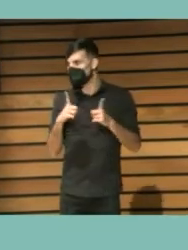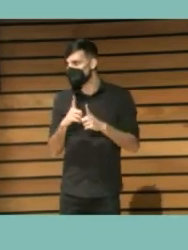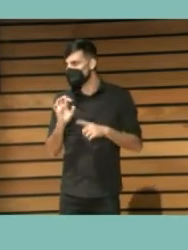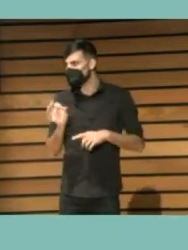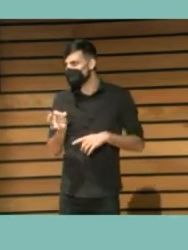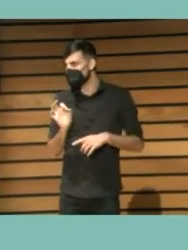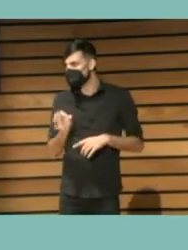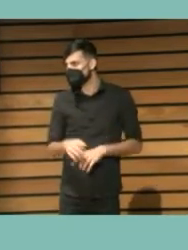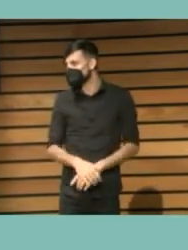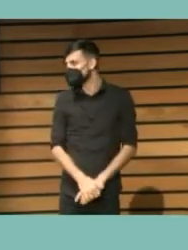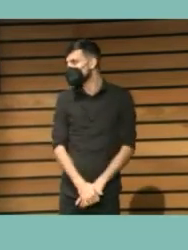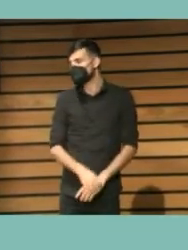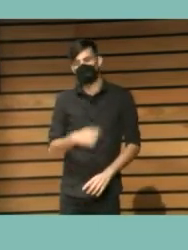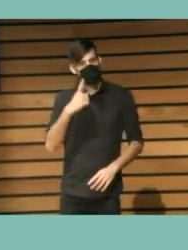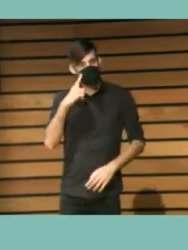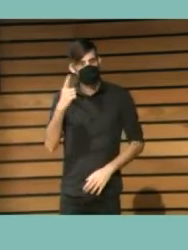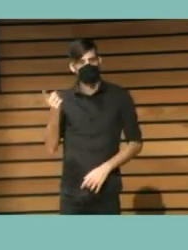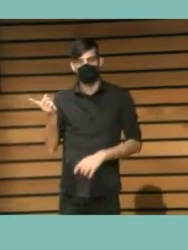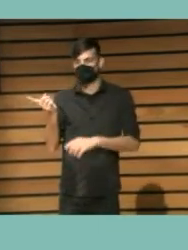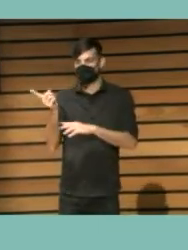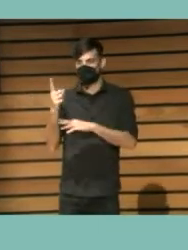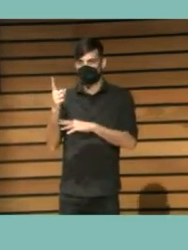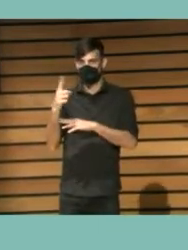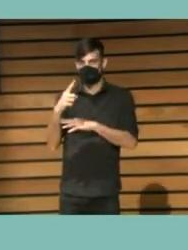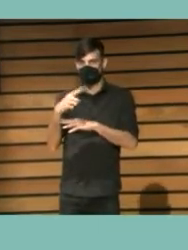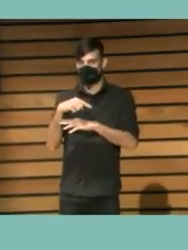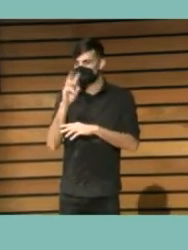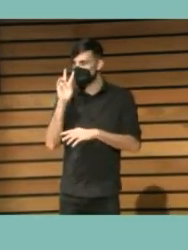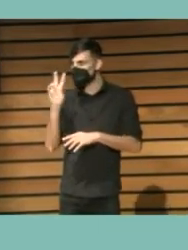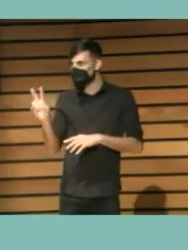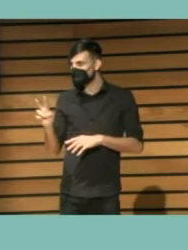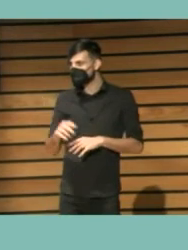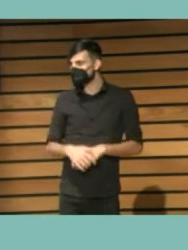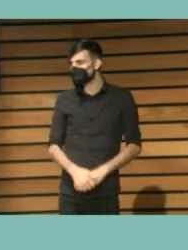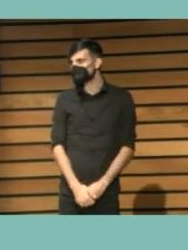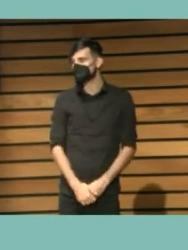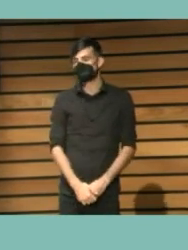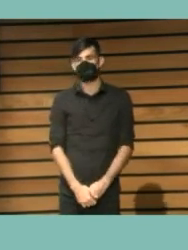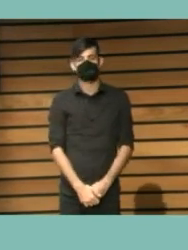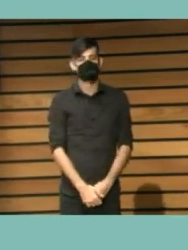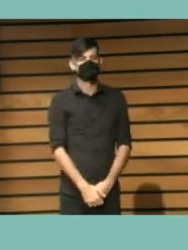Sí, no, es que está mal, no nos va bien, aún nos quedan 10 minutos.